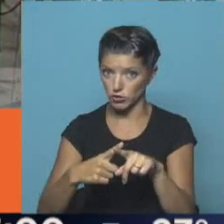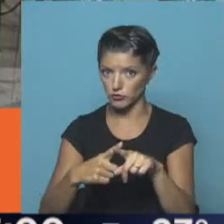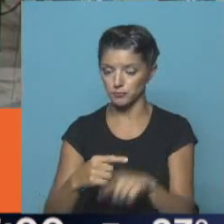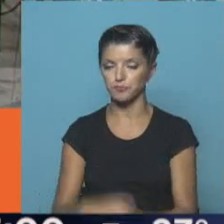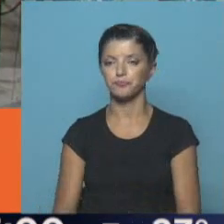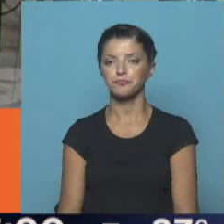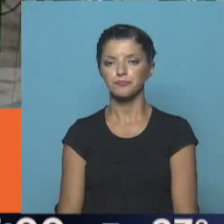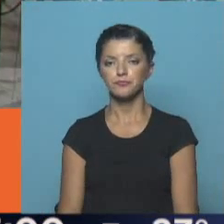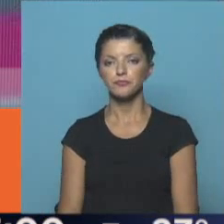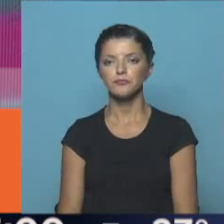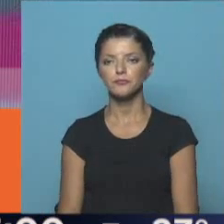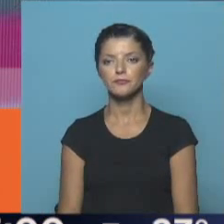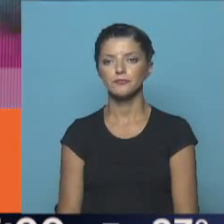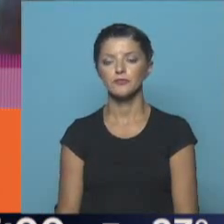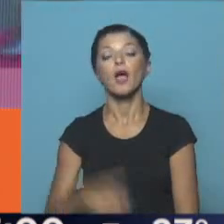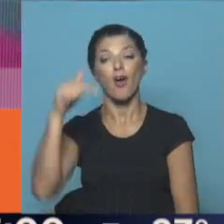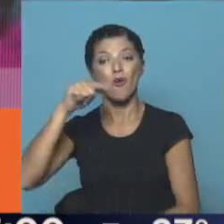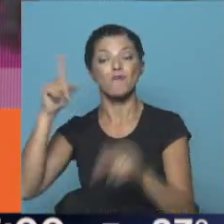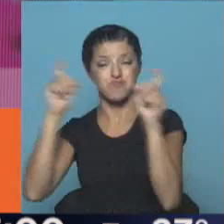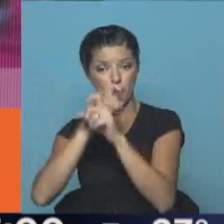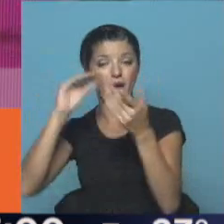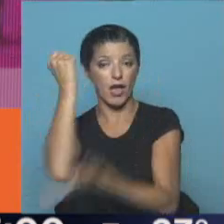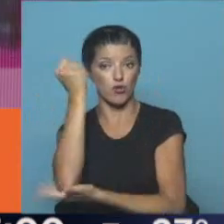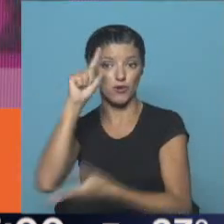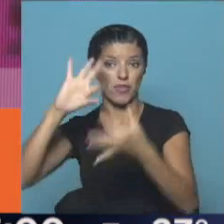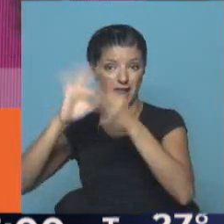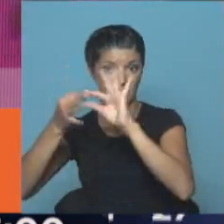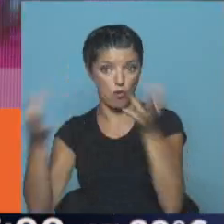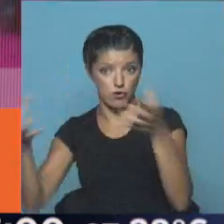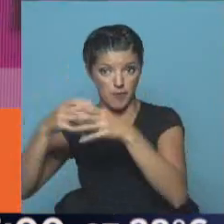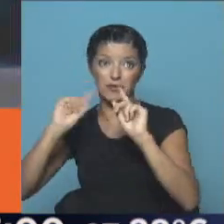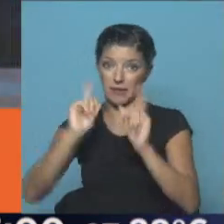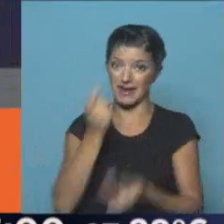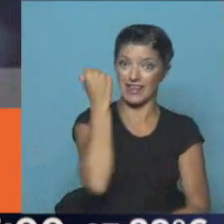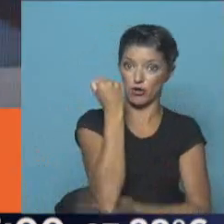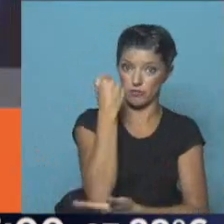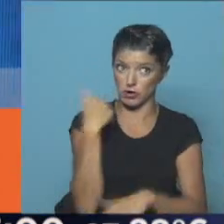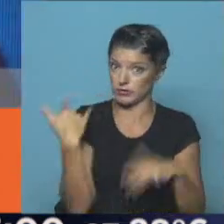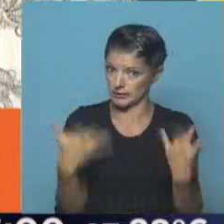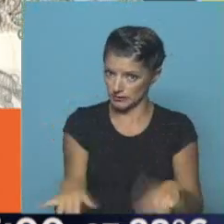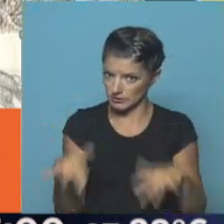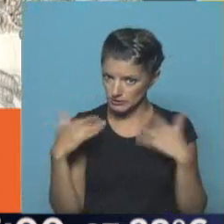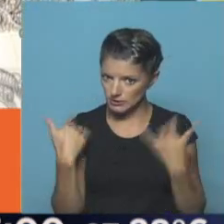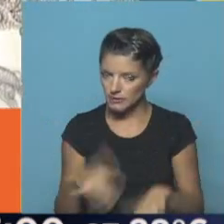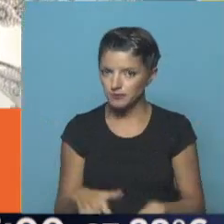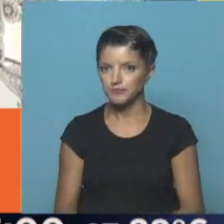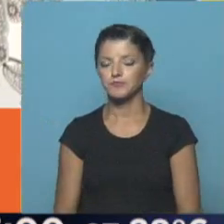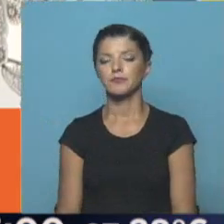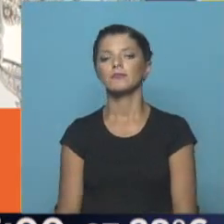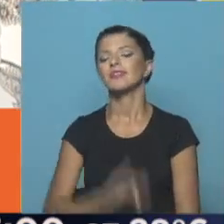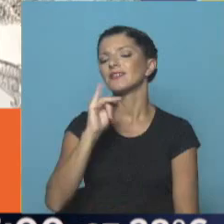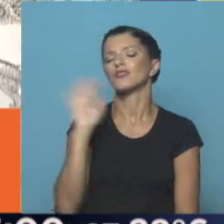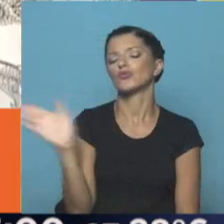este informe los desafíos políticos que enfrenta la Unión Europea, pero hay también desafíos económicos y severos. Exactamente, que están vinculados obviamente a los